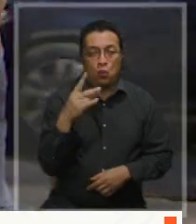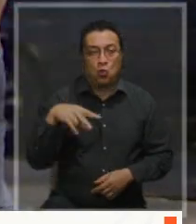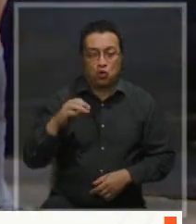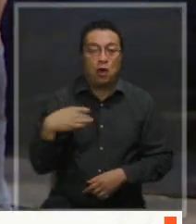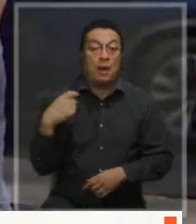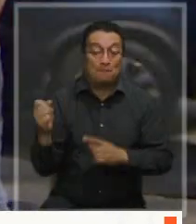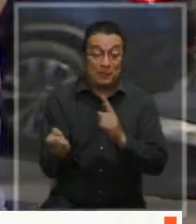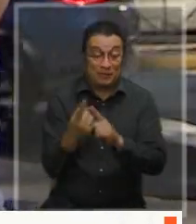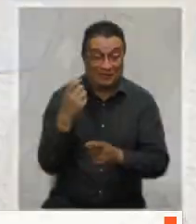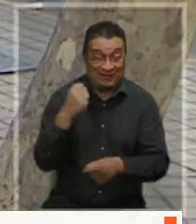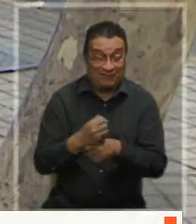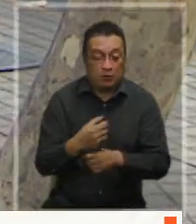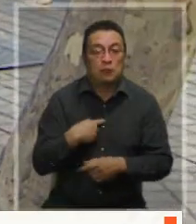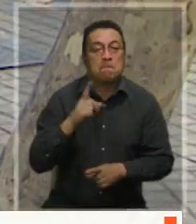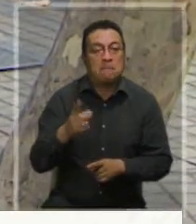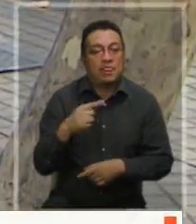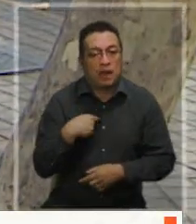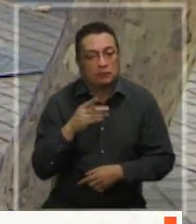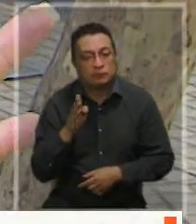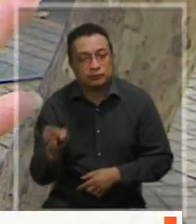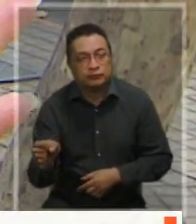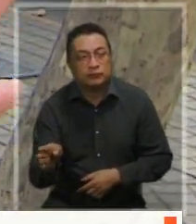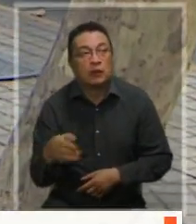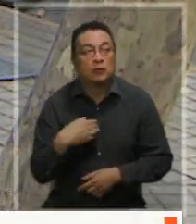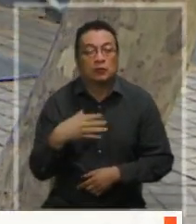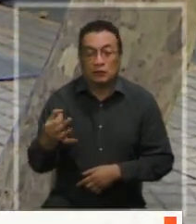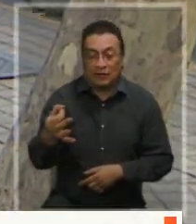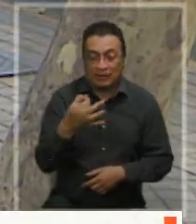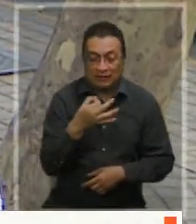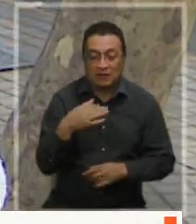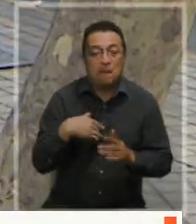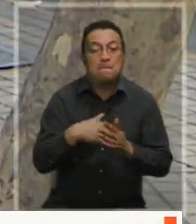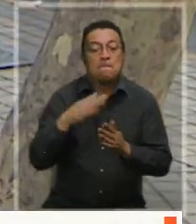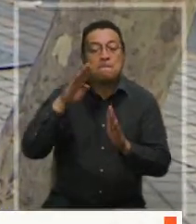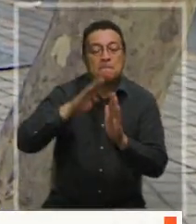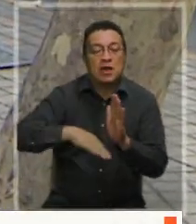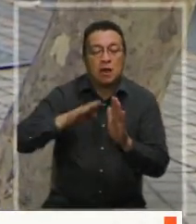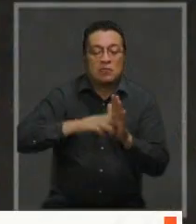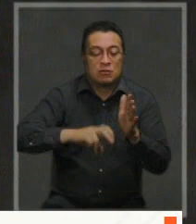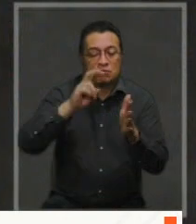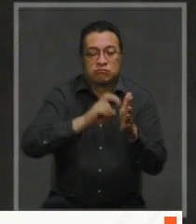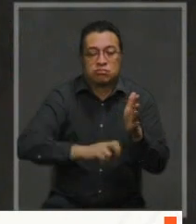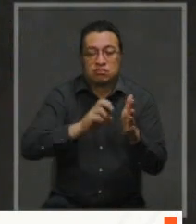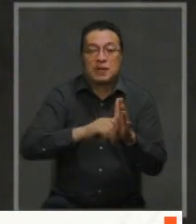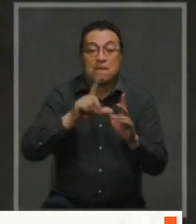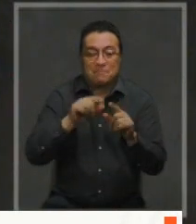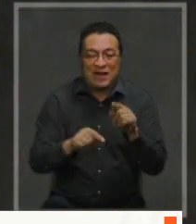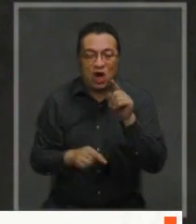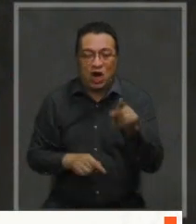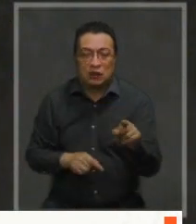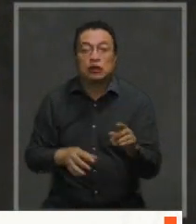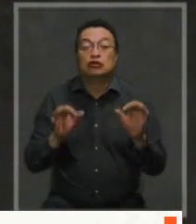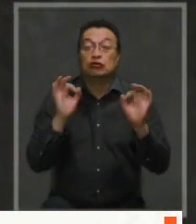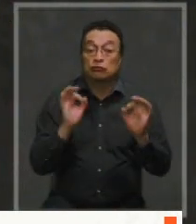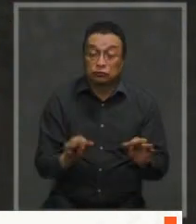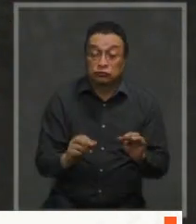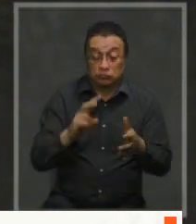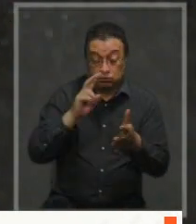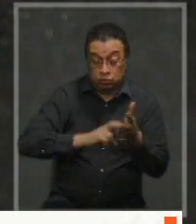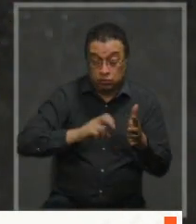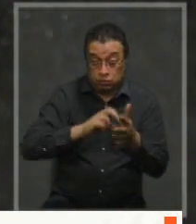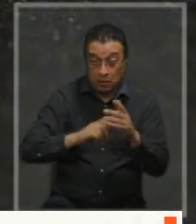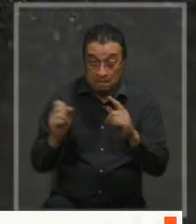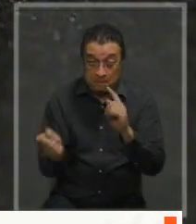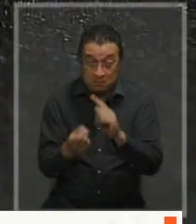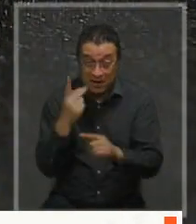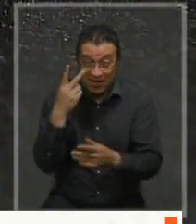trabajo me pusieron ahí. Me dijeron que nos habían puesto como en las que menos nos sacaban del sueldo. Exactamente, cuando cotiza por primera